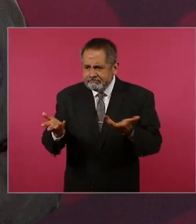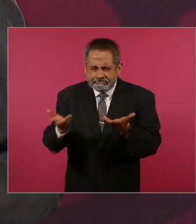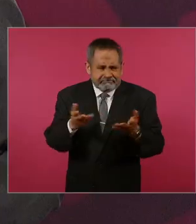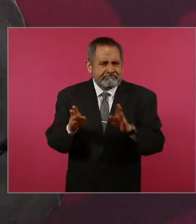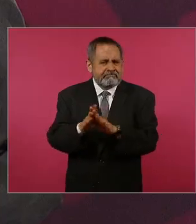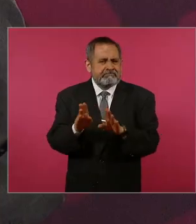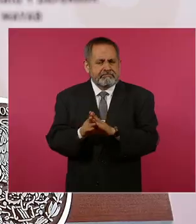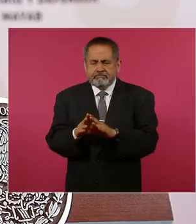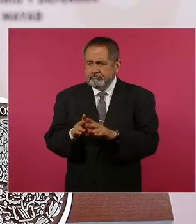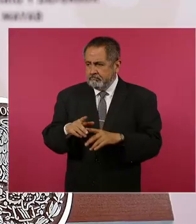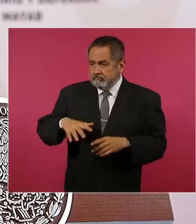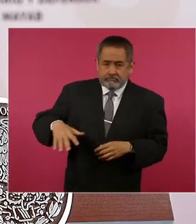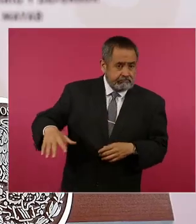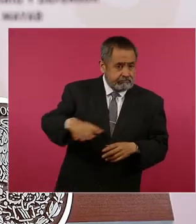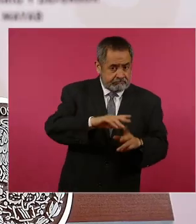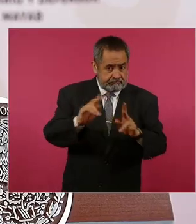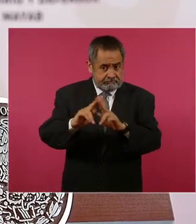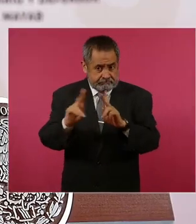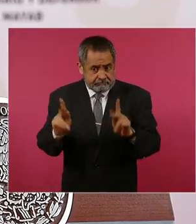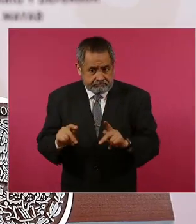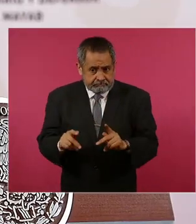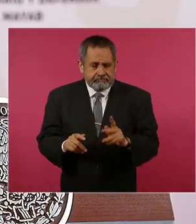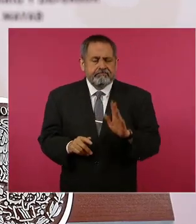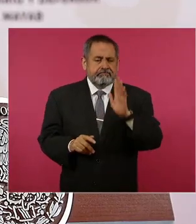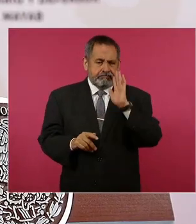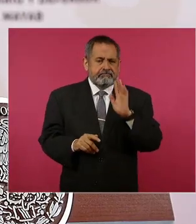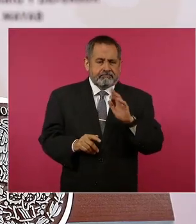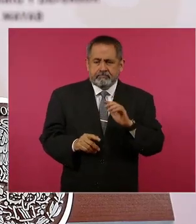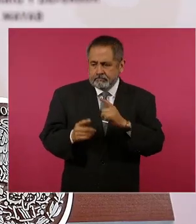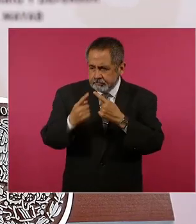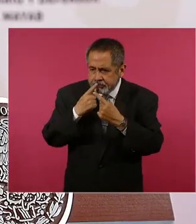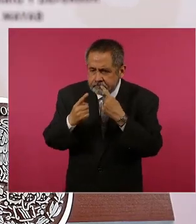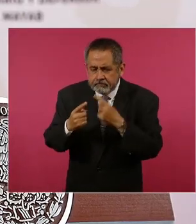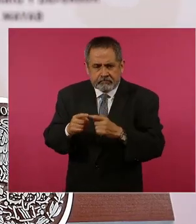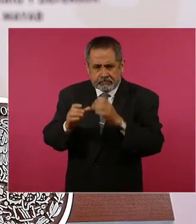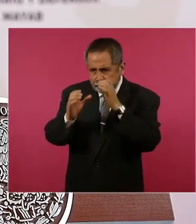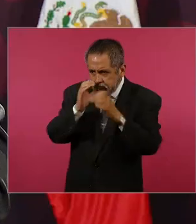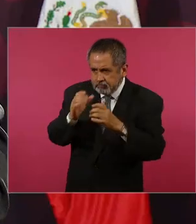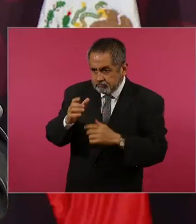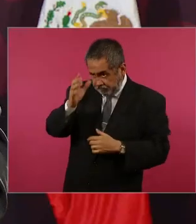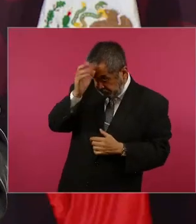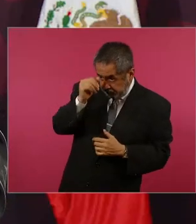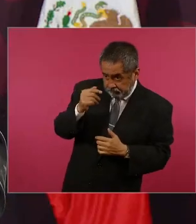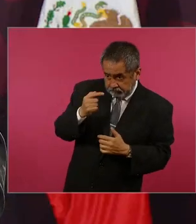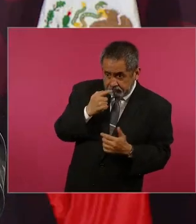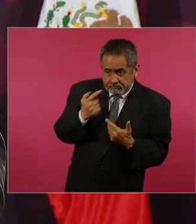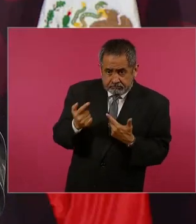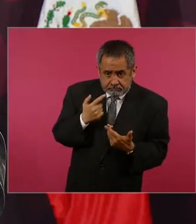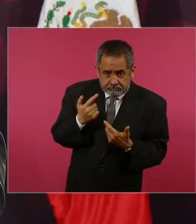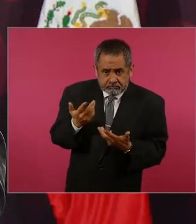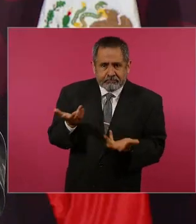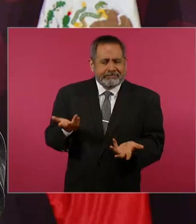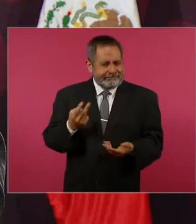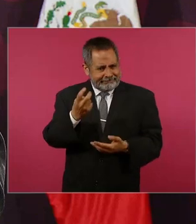la conciliación con el diálogo, el acuerdo.